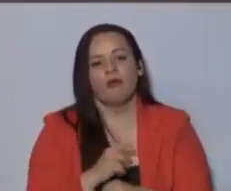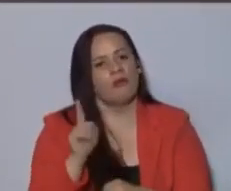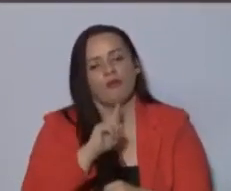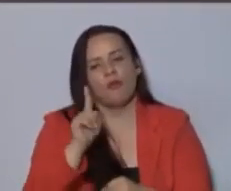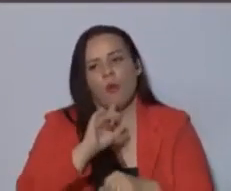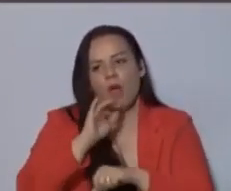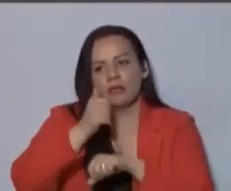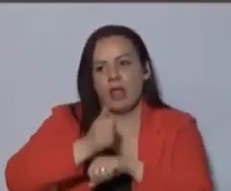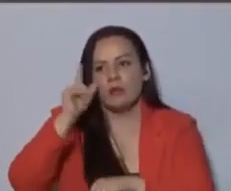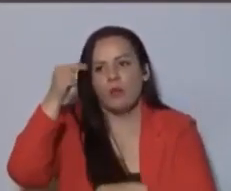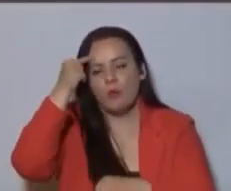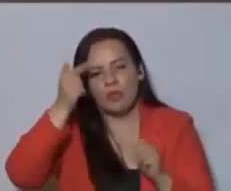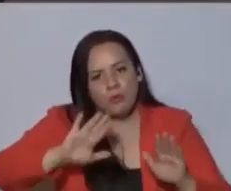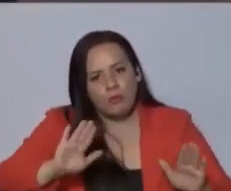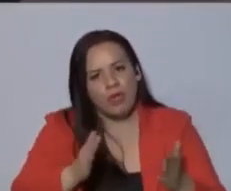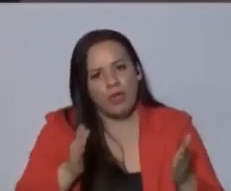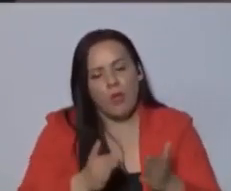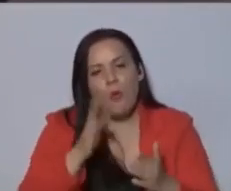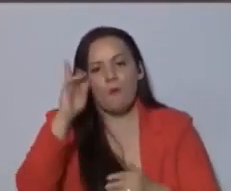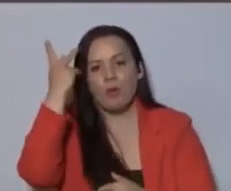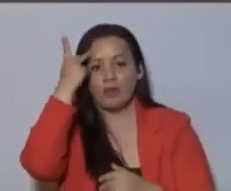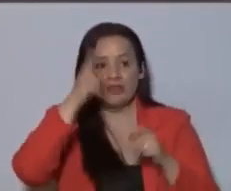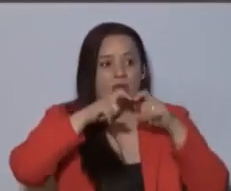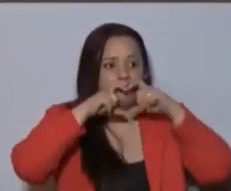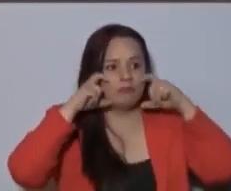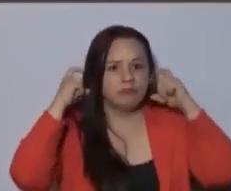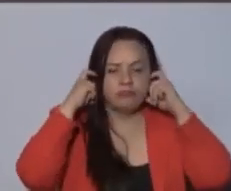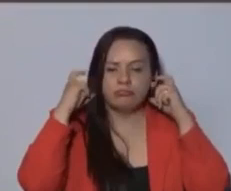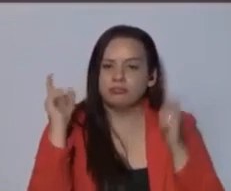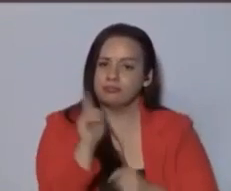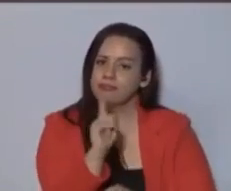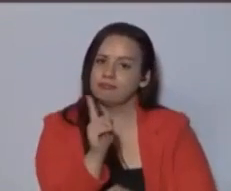este gobierno a incentivar una política de mascarillas.